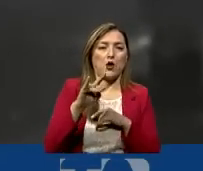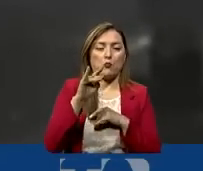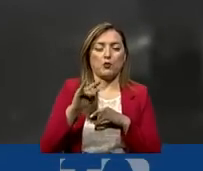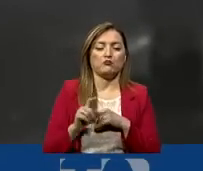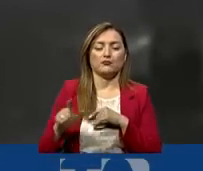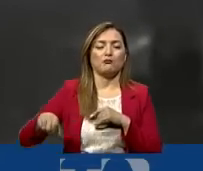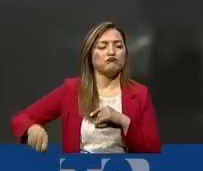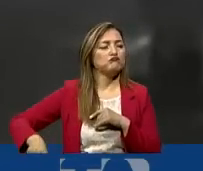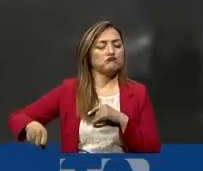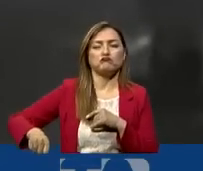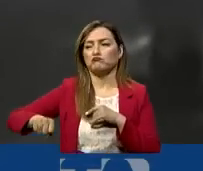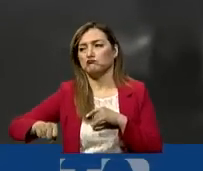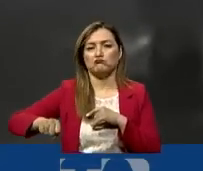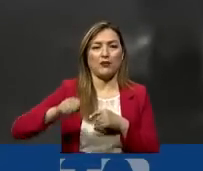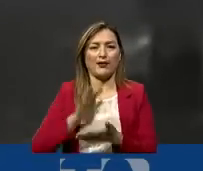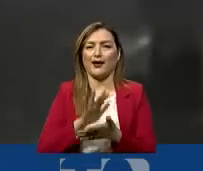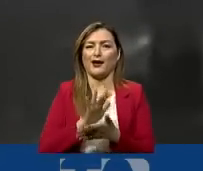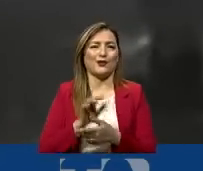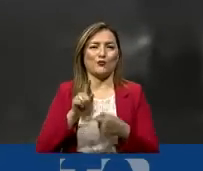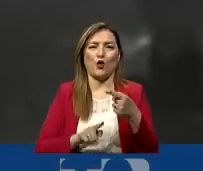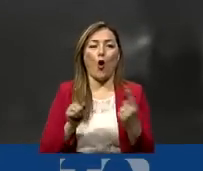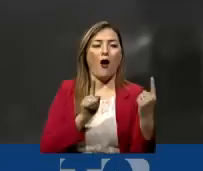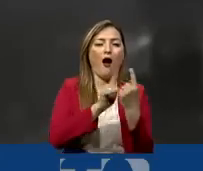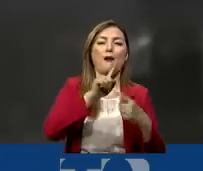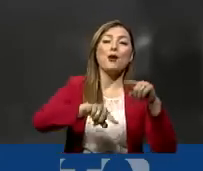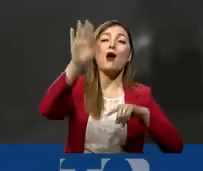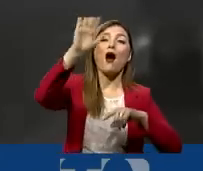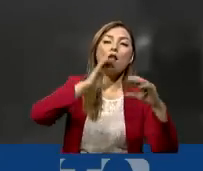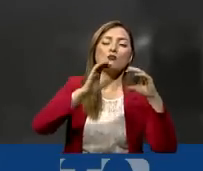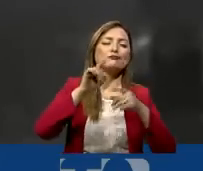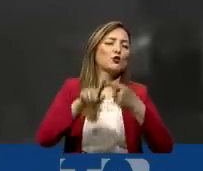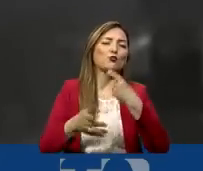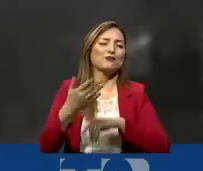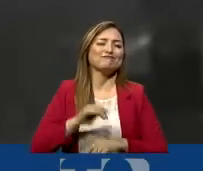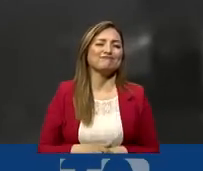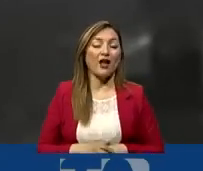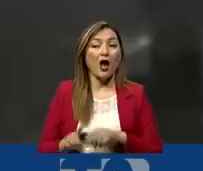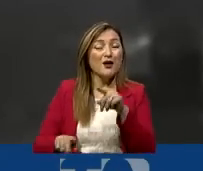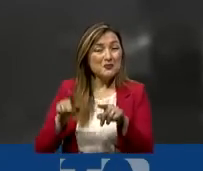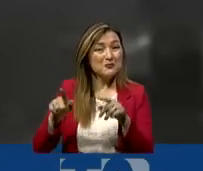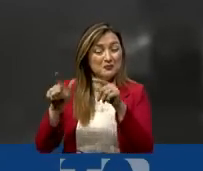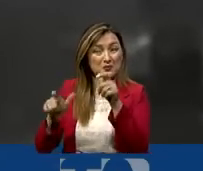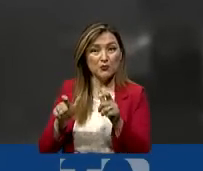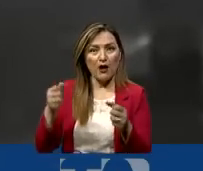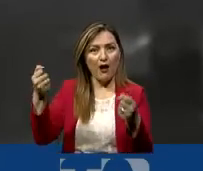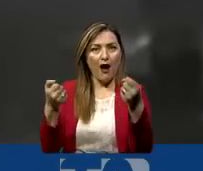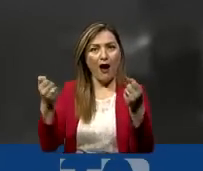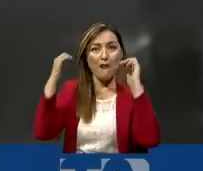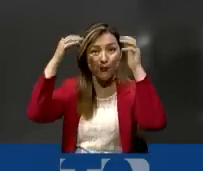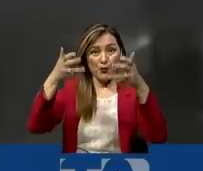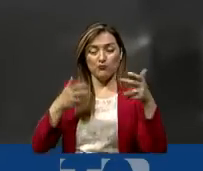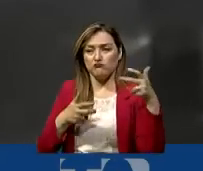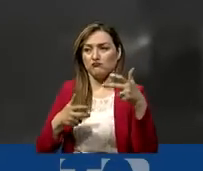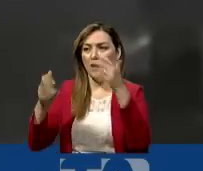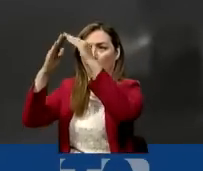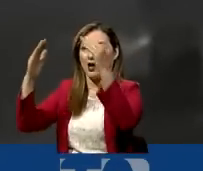afuera un momento conversando, pero ya es insoportable. Tengo vecinos que les han vaciado las casas con camiones, literal, o que